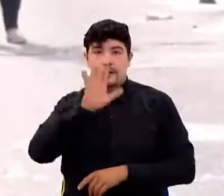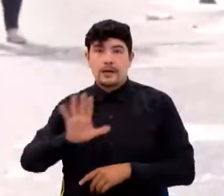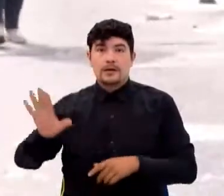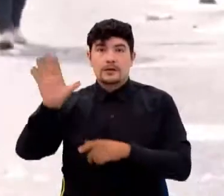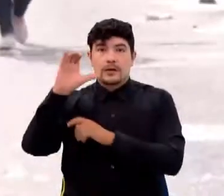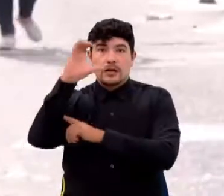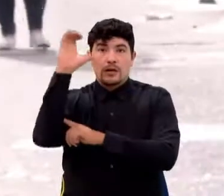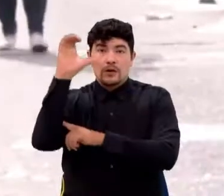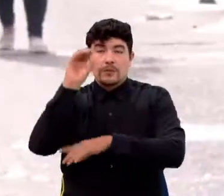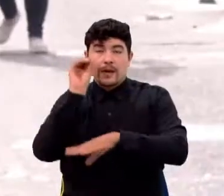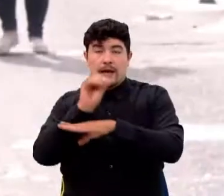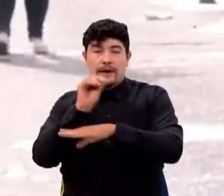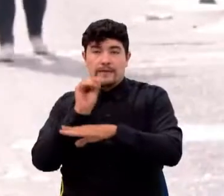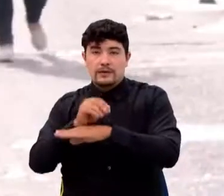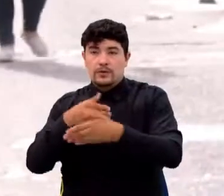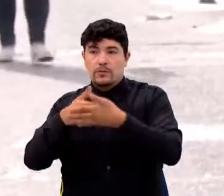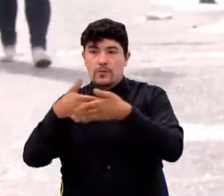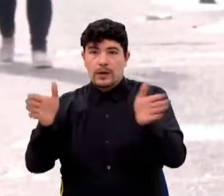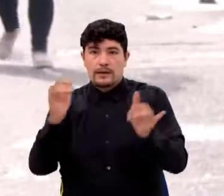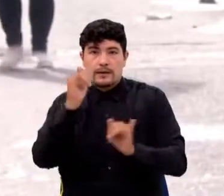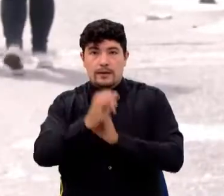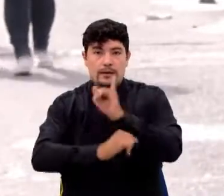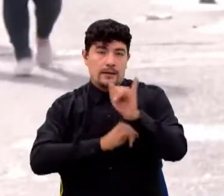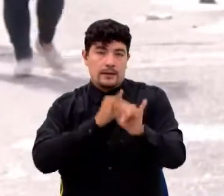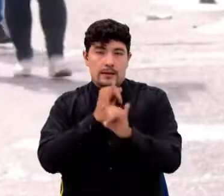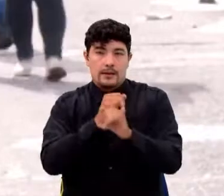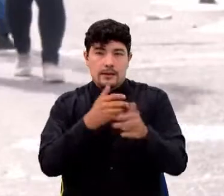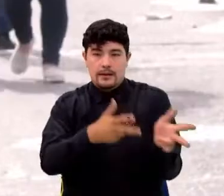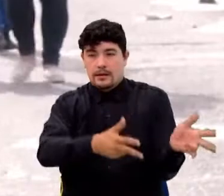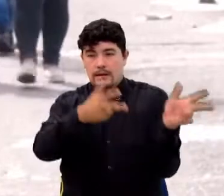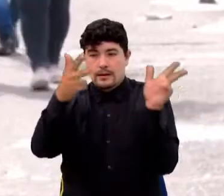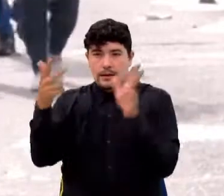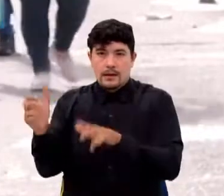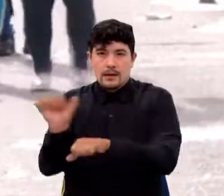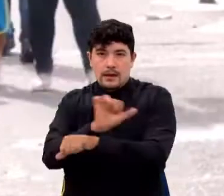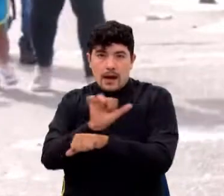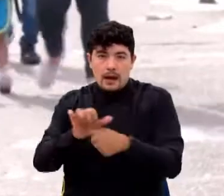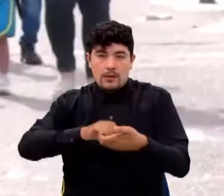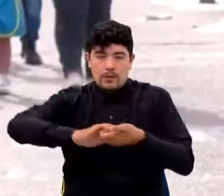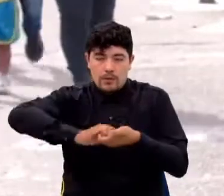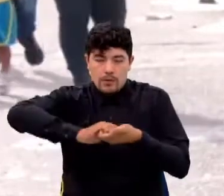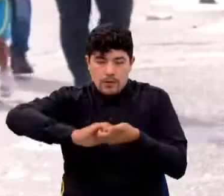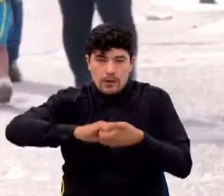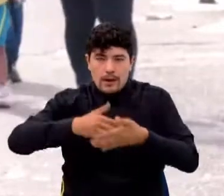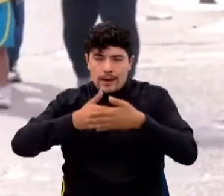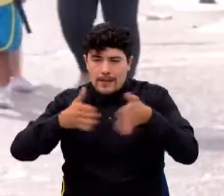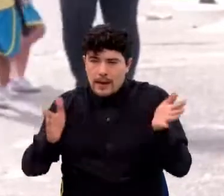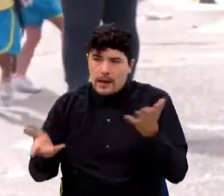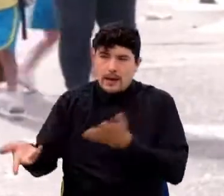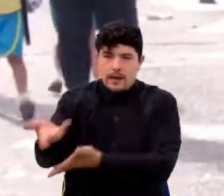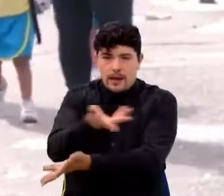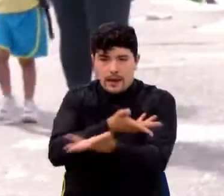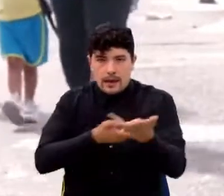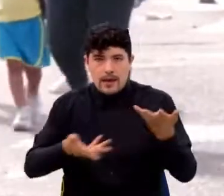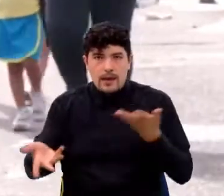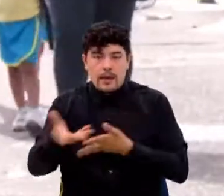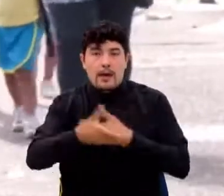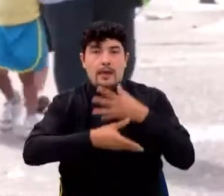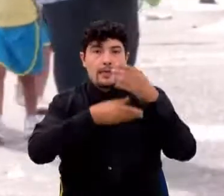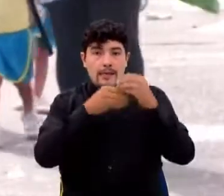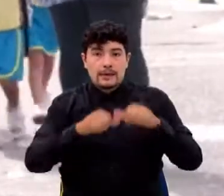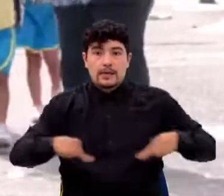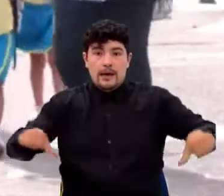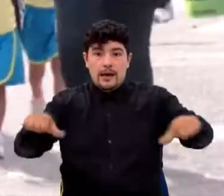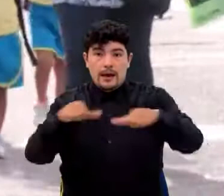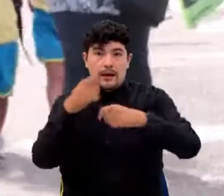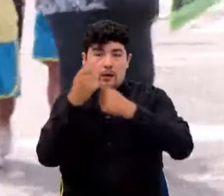se aperturarán los puentes internacionales para vehículos de carga pesada y asimismo se habilitará la zona comercial